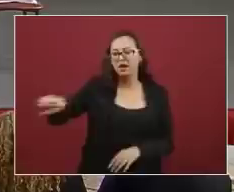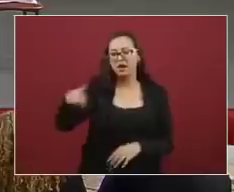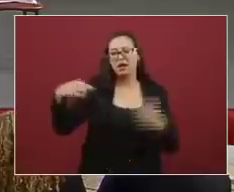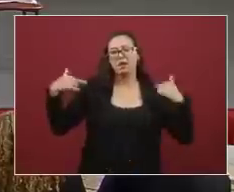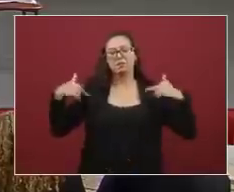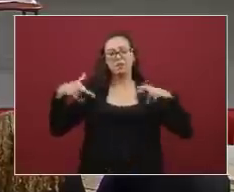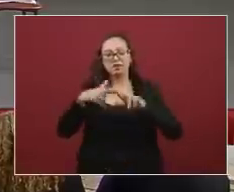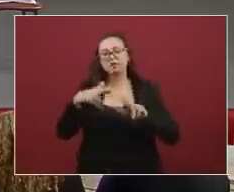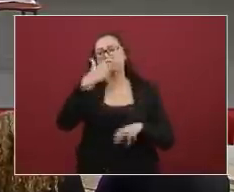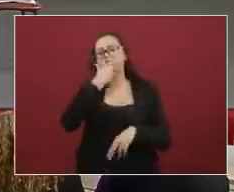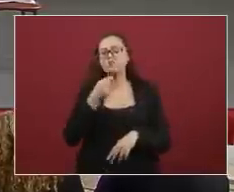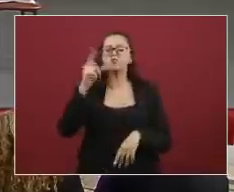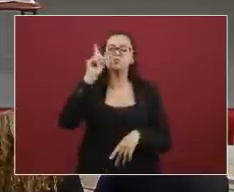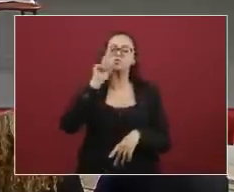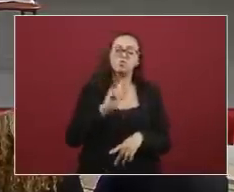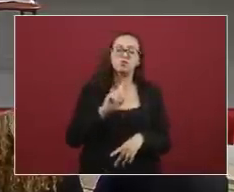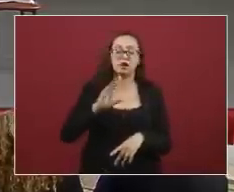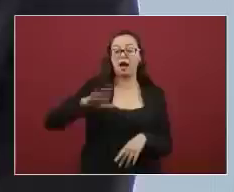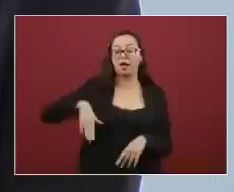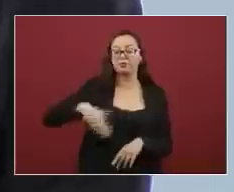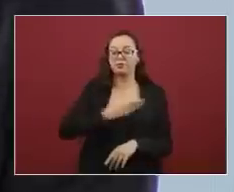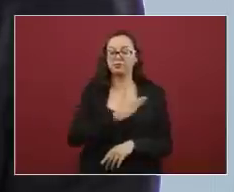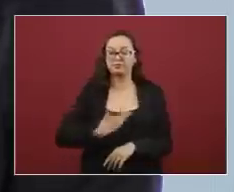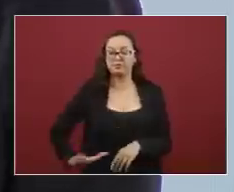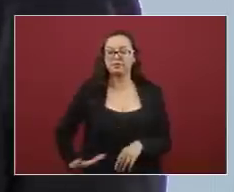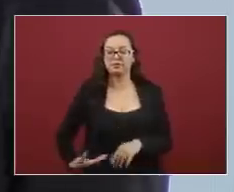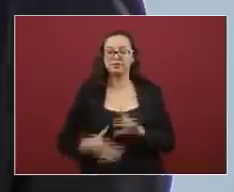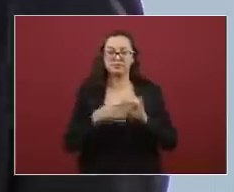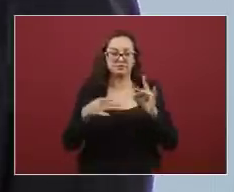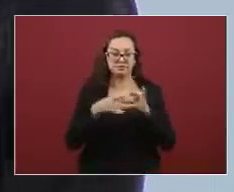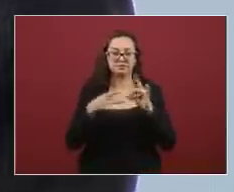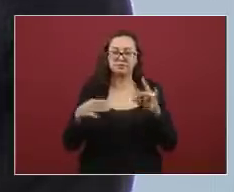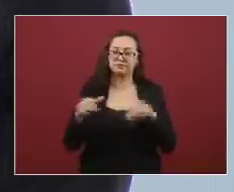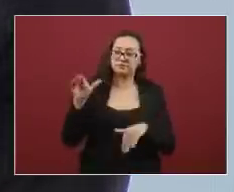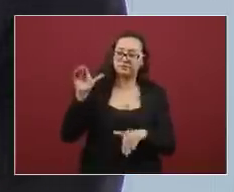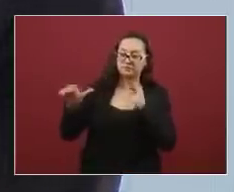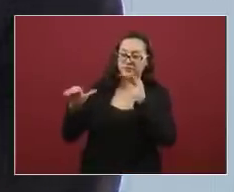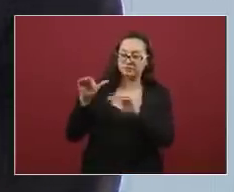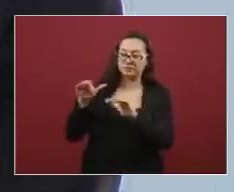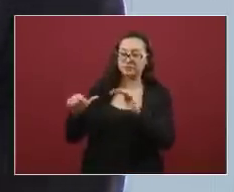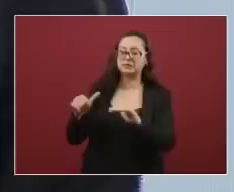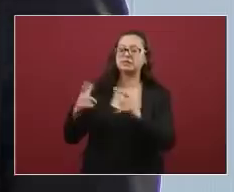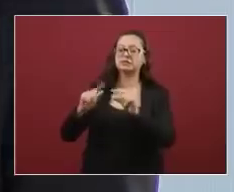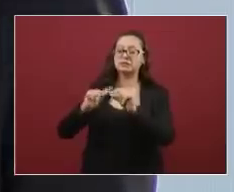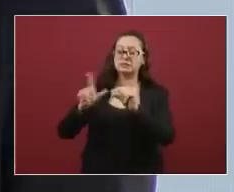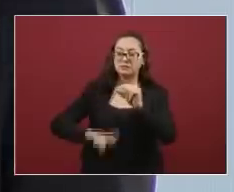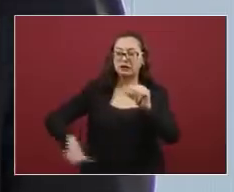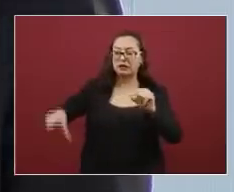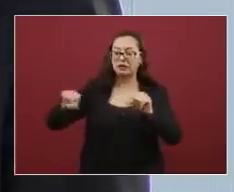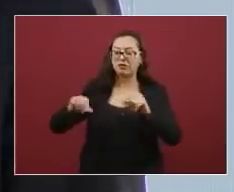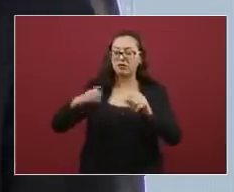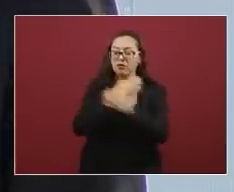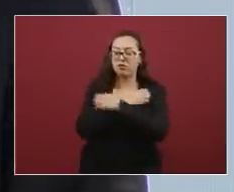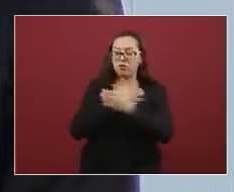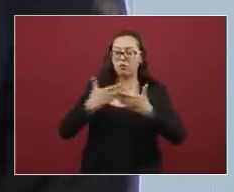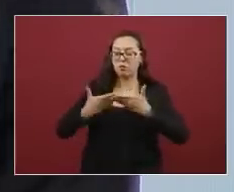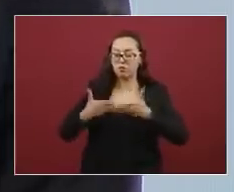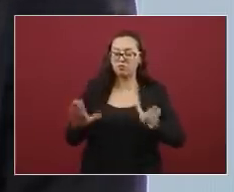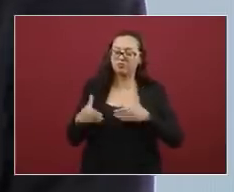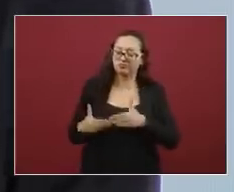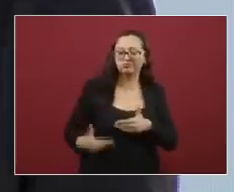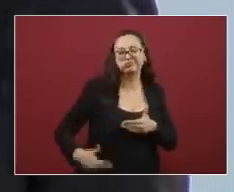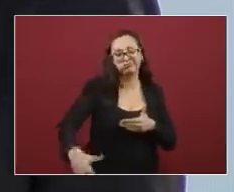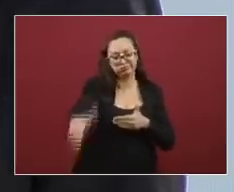de la República, sepan que lo mejor de la educación pública está por venir.